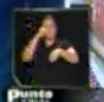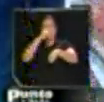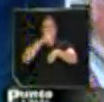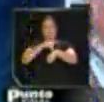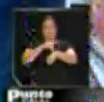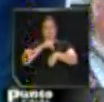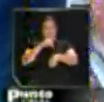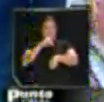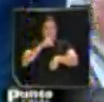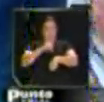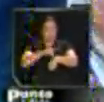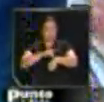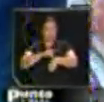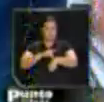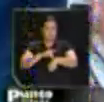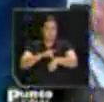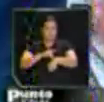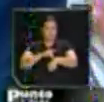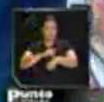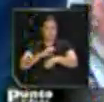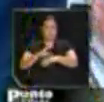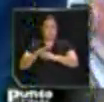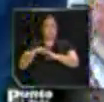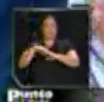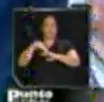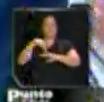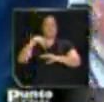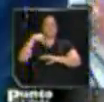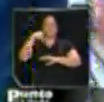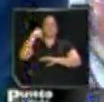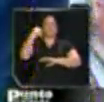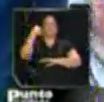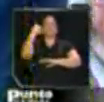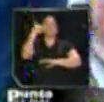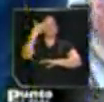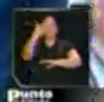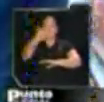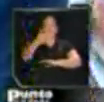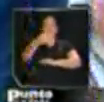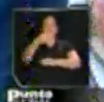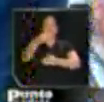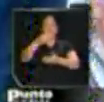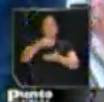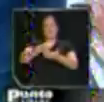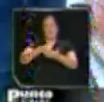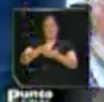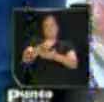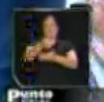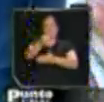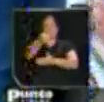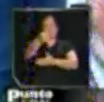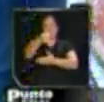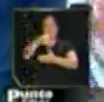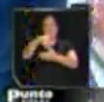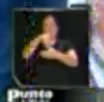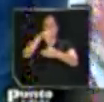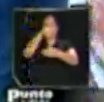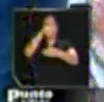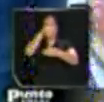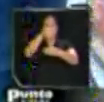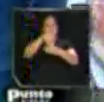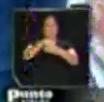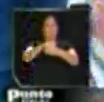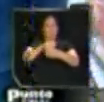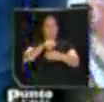un trabajador con discapacidad que tenga rendimiento. Sí. Entonces, yo creo que ese entonces es parte del... una negativa